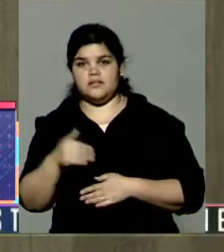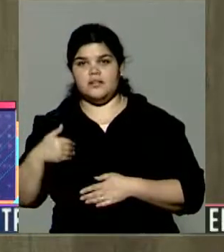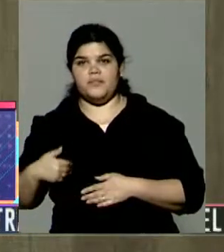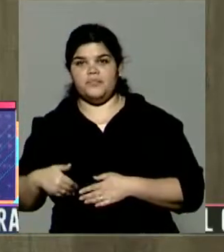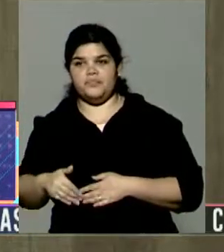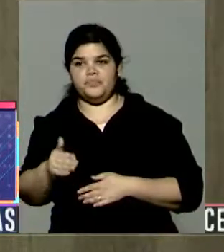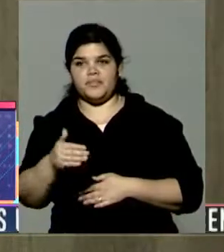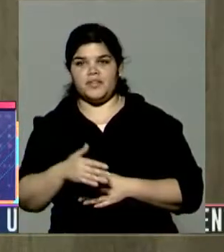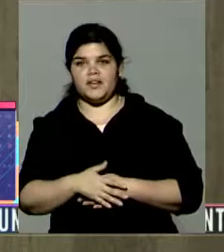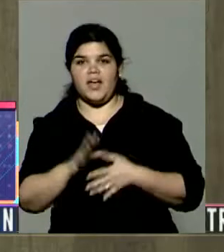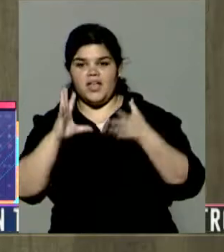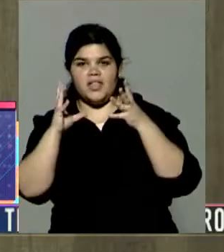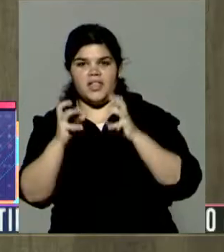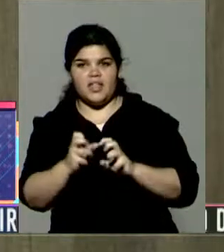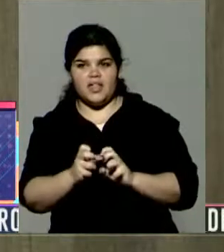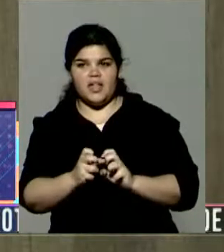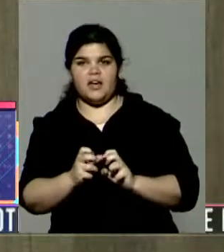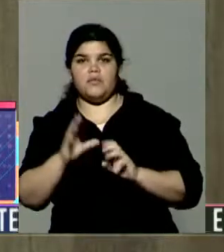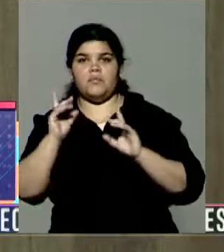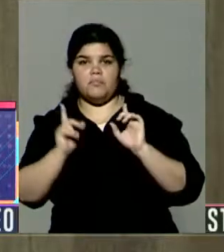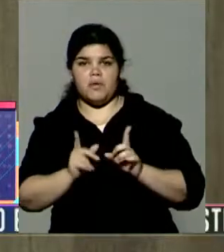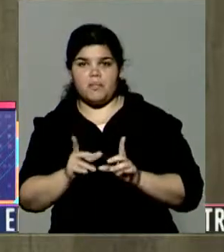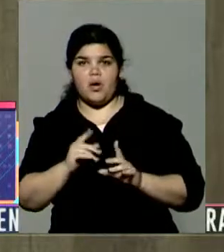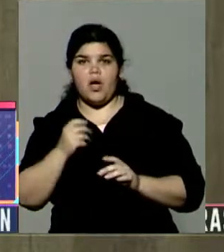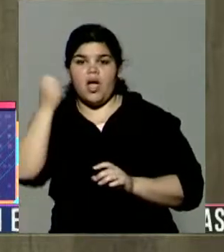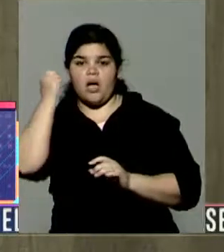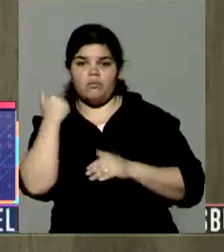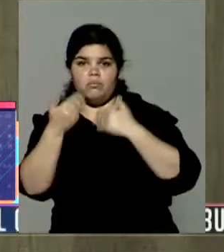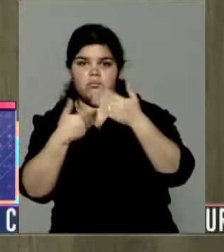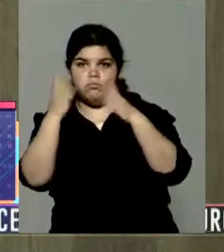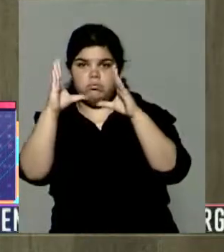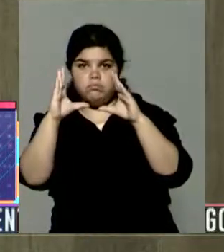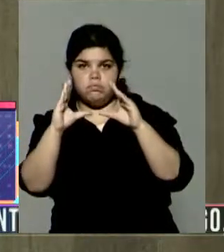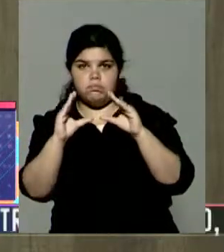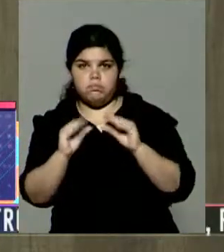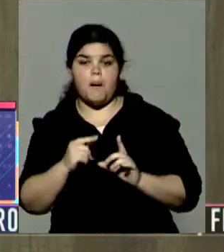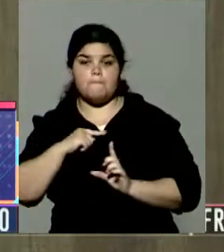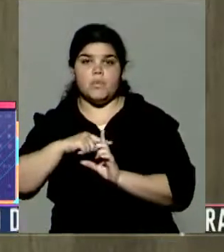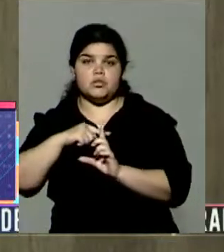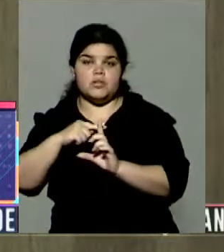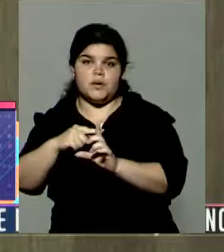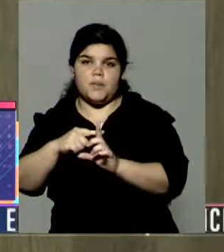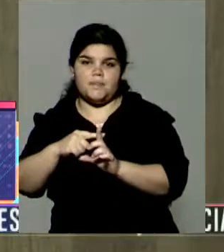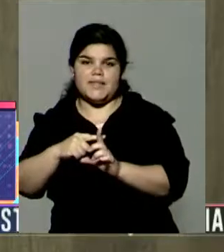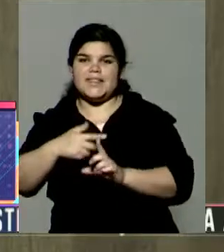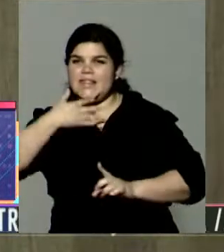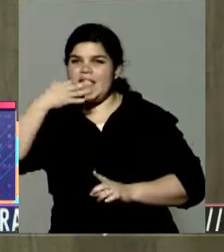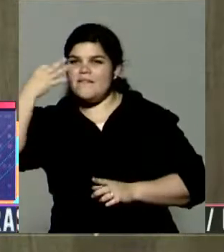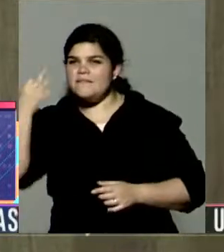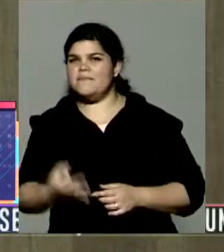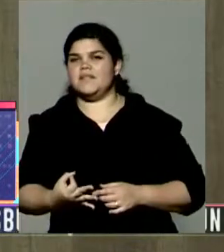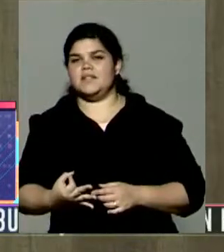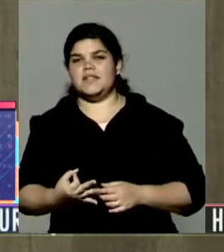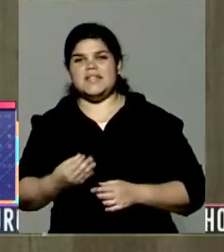país empiece a mermar y empiece a mostrar algunos signos positivos. Es muy pronto todavía para decir realmente que